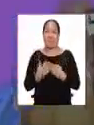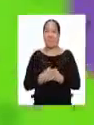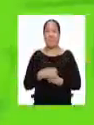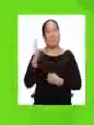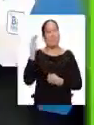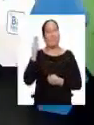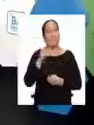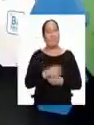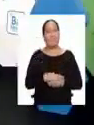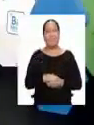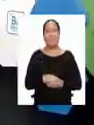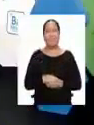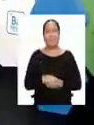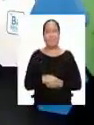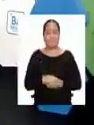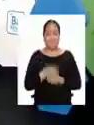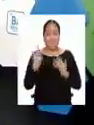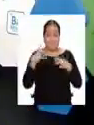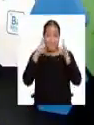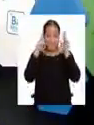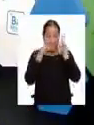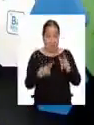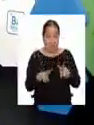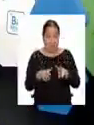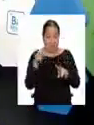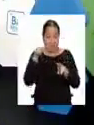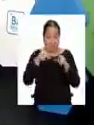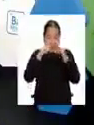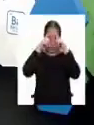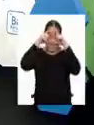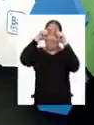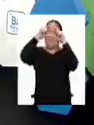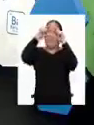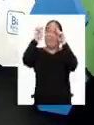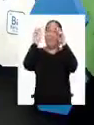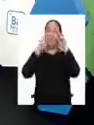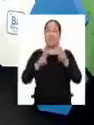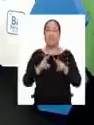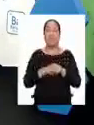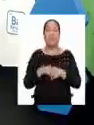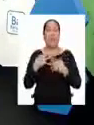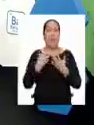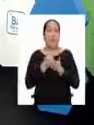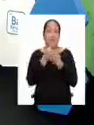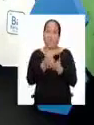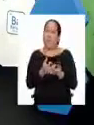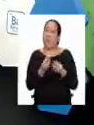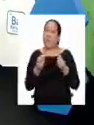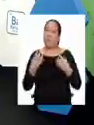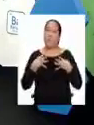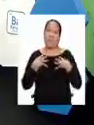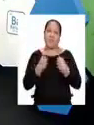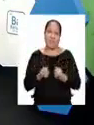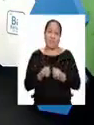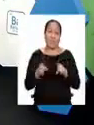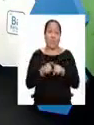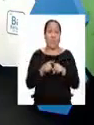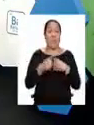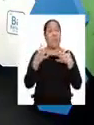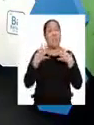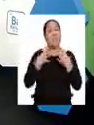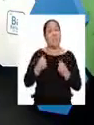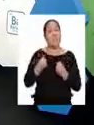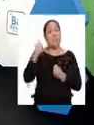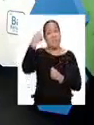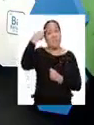vemos. Como acabamos de ver, la realidad virtual está haciendo mucho por la salud. Y eso incluye la salud mental,